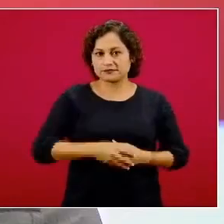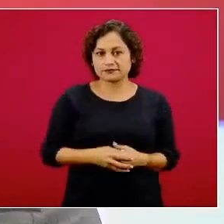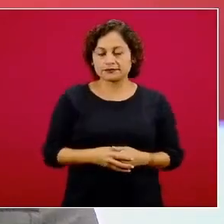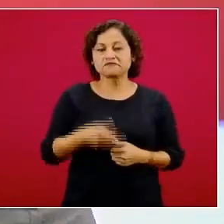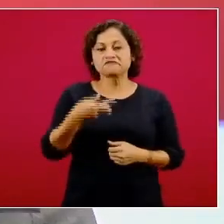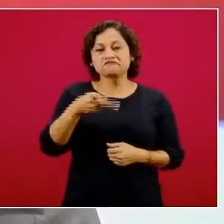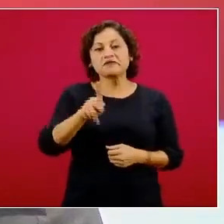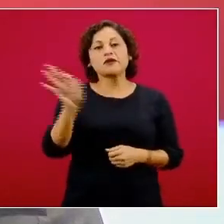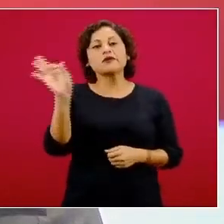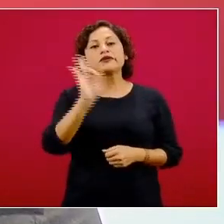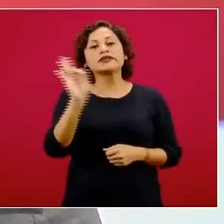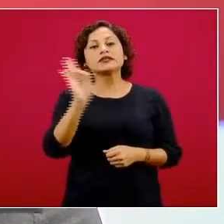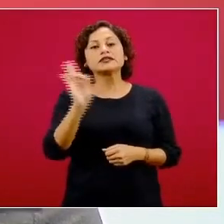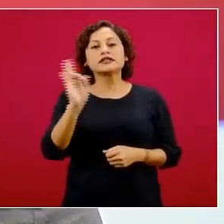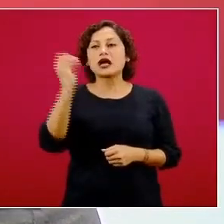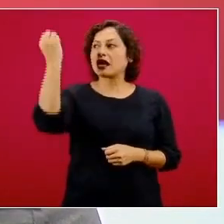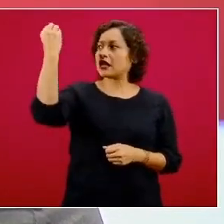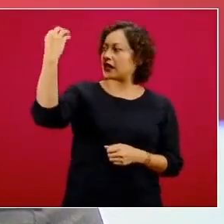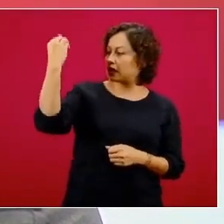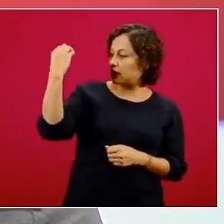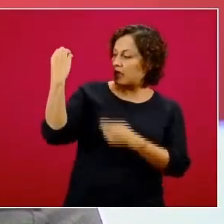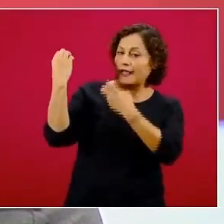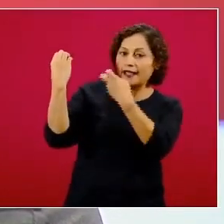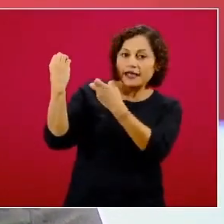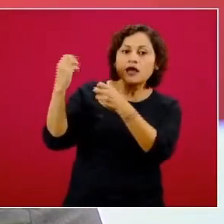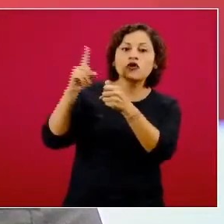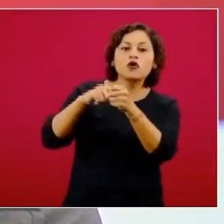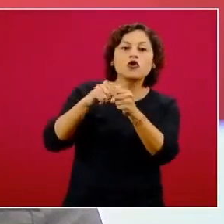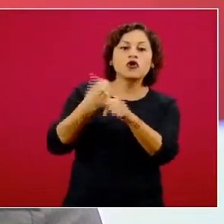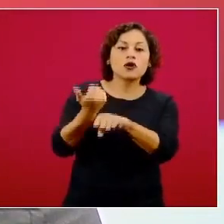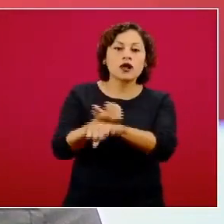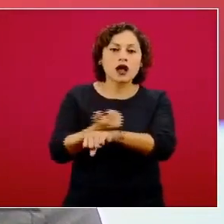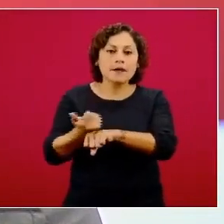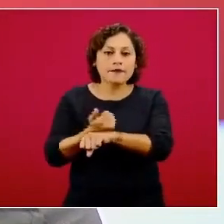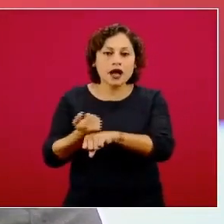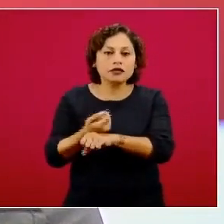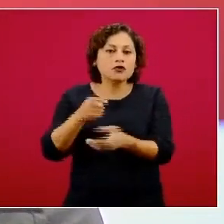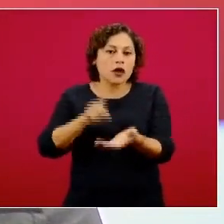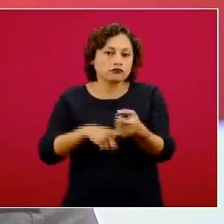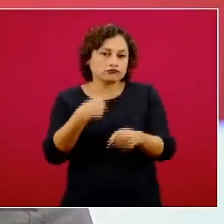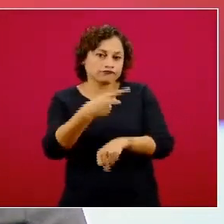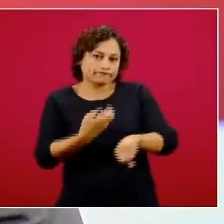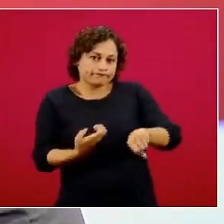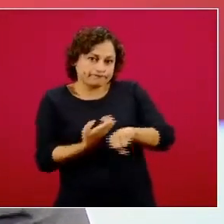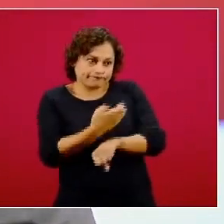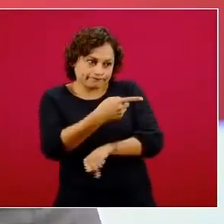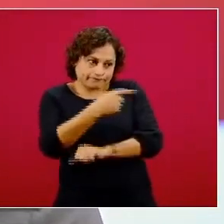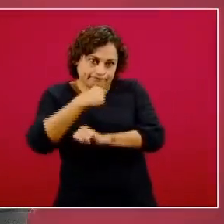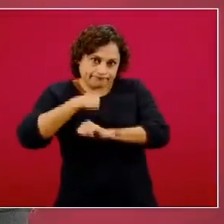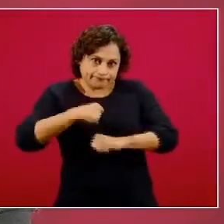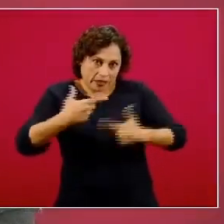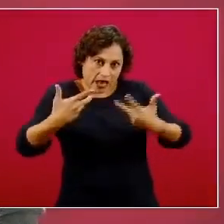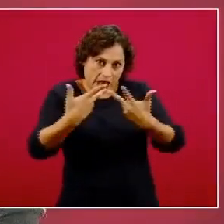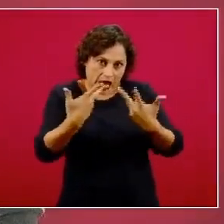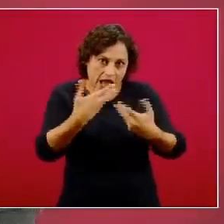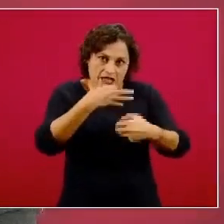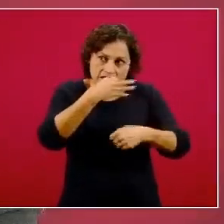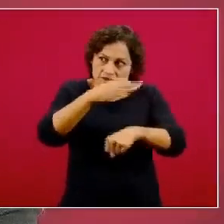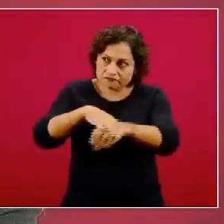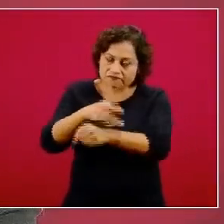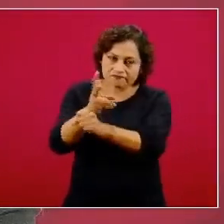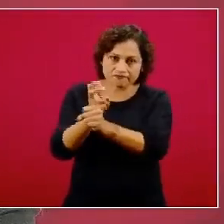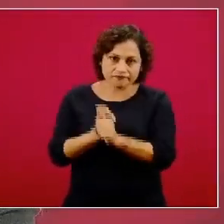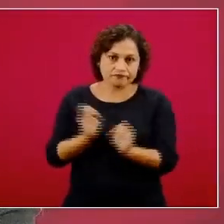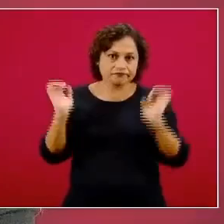Probablemente estar en semáforo amarillo para las personas que organizan un evento como este pueda